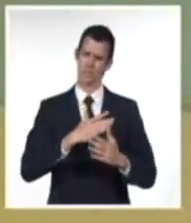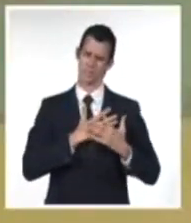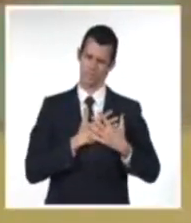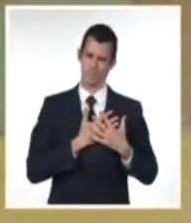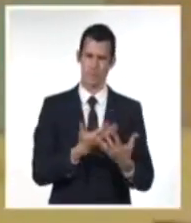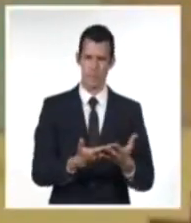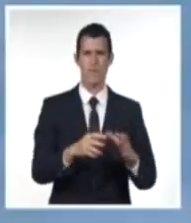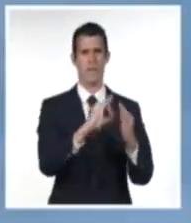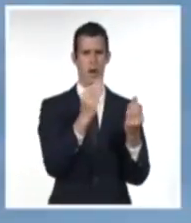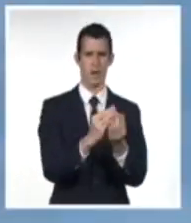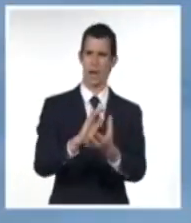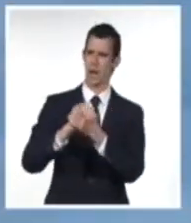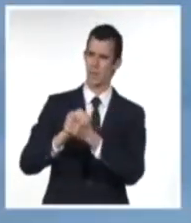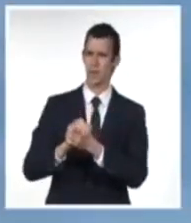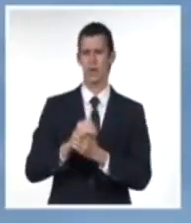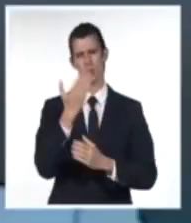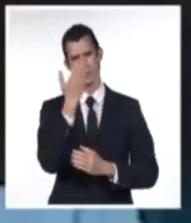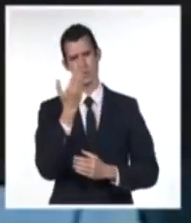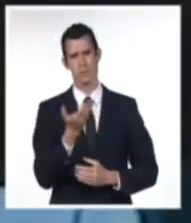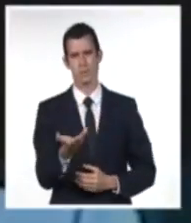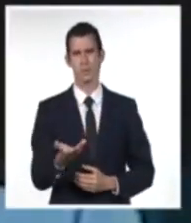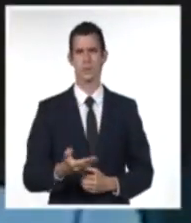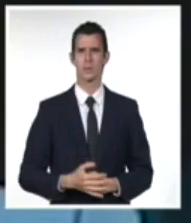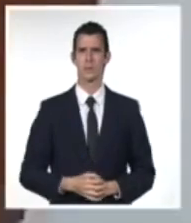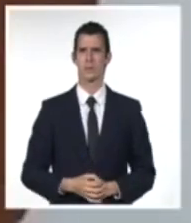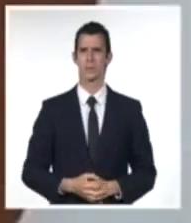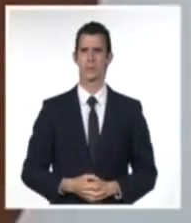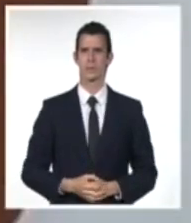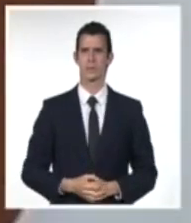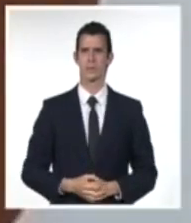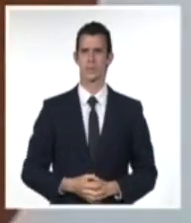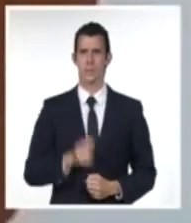Alonso Grau señaló que con sus populares Cecilín y Coti,